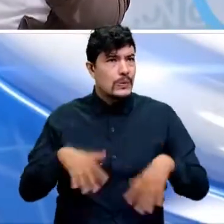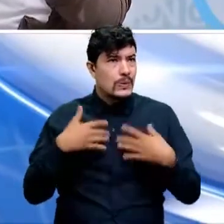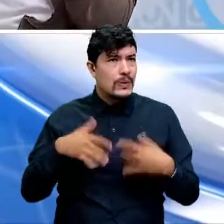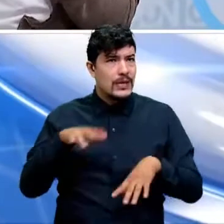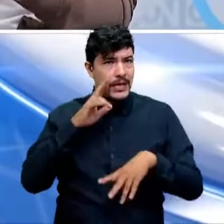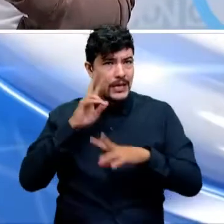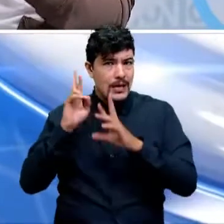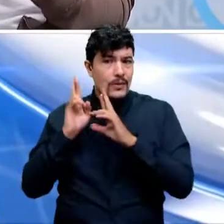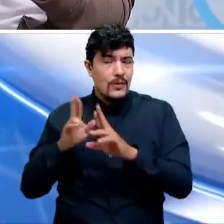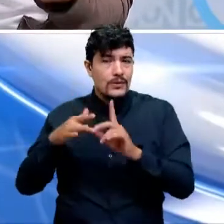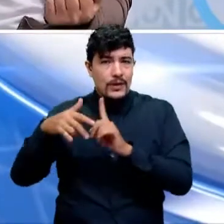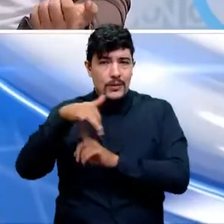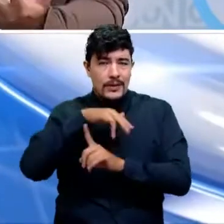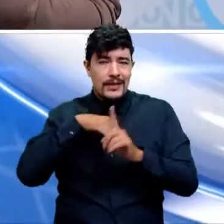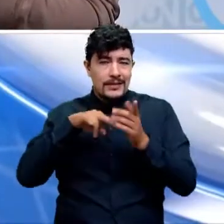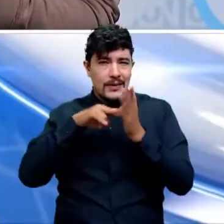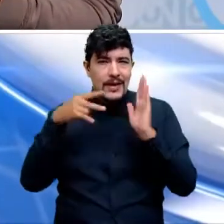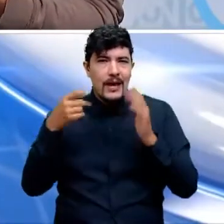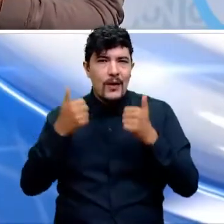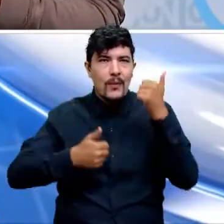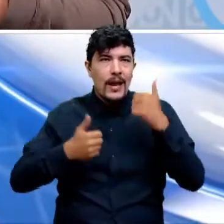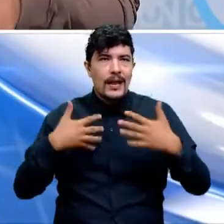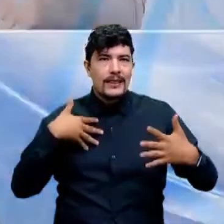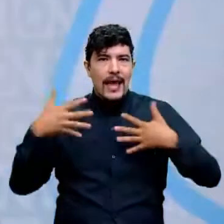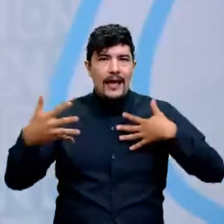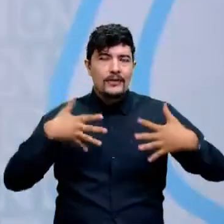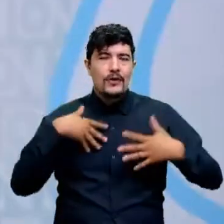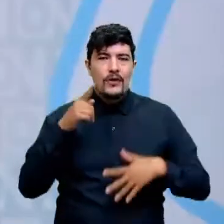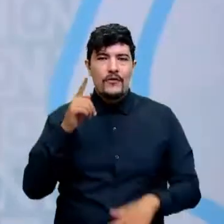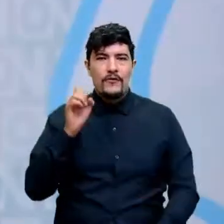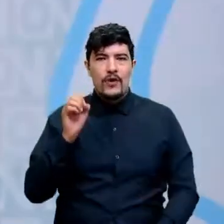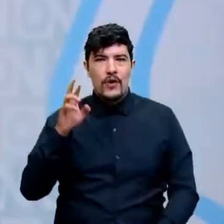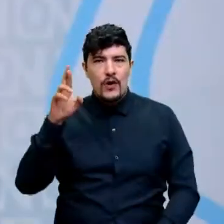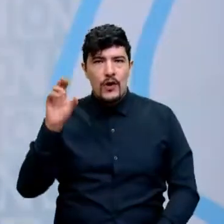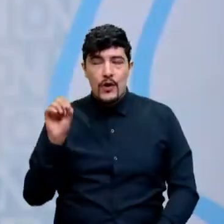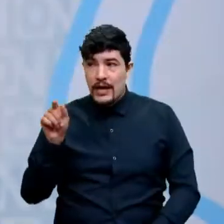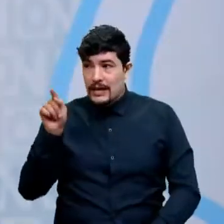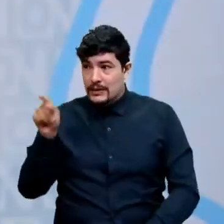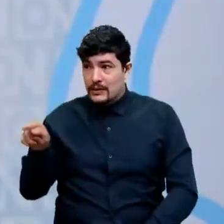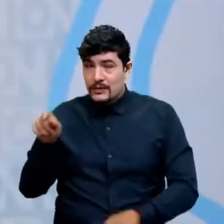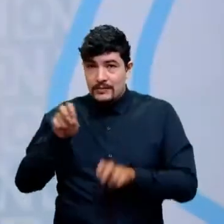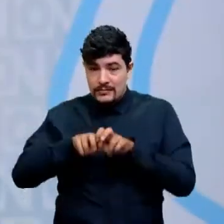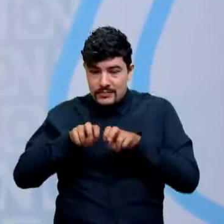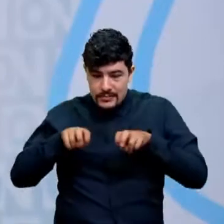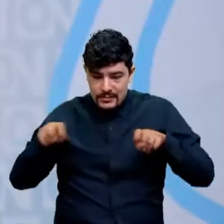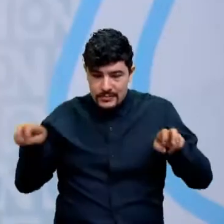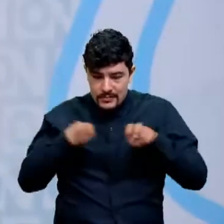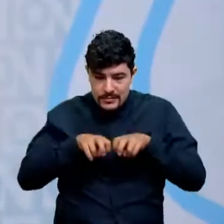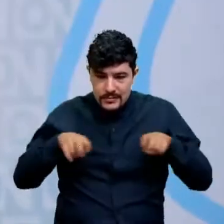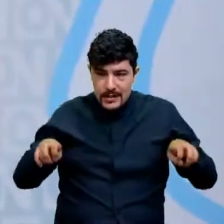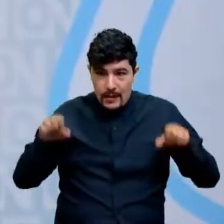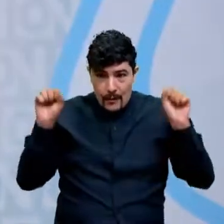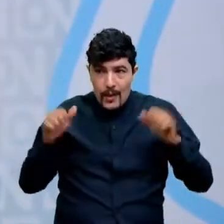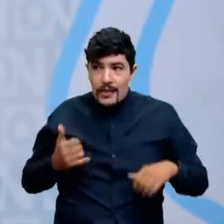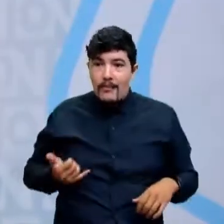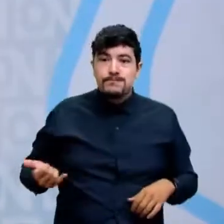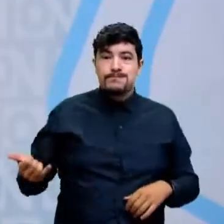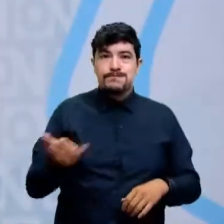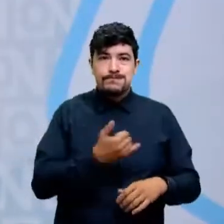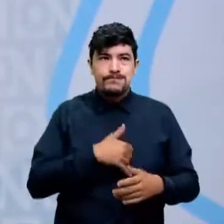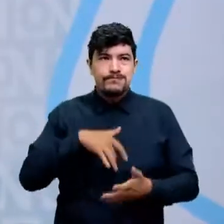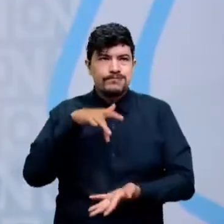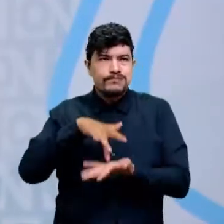enmarcada dentro de una técnica que se llama el Teatro Foro, donde los espectadores se pueden convertir en actores, es decir,